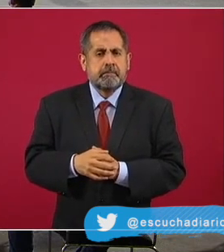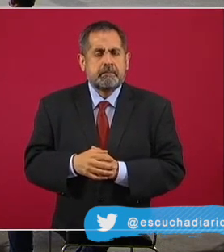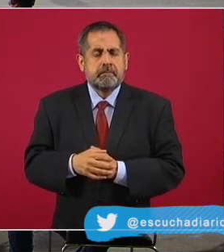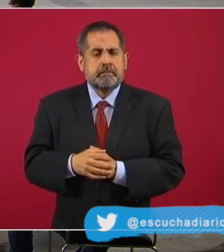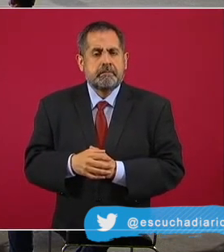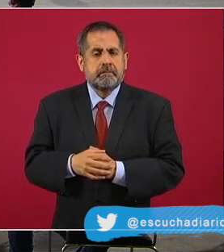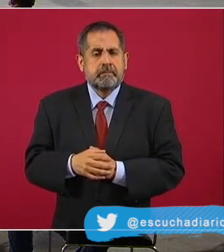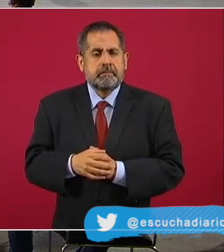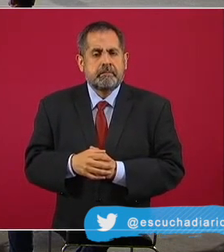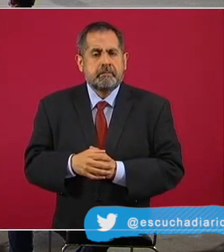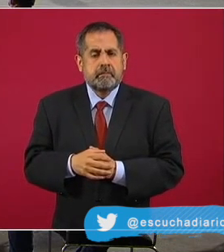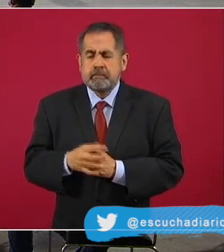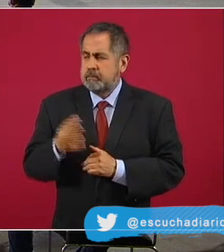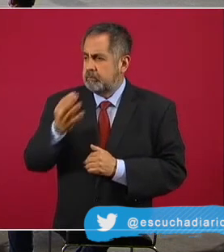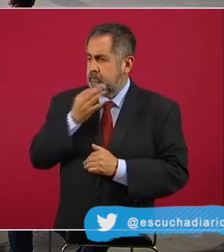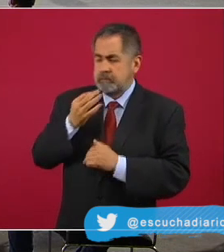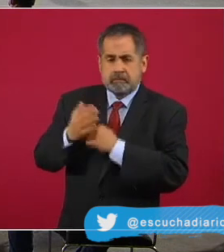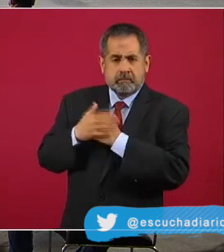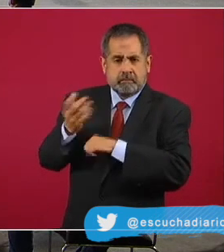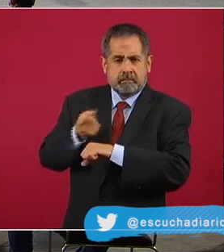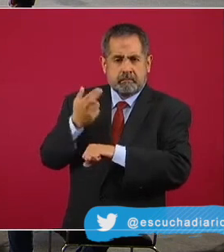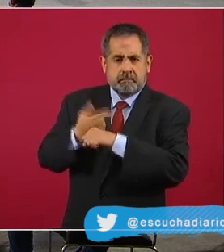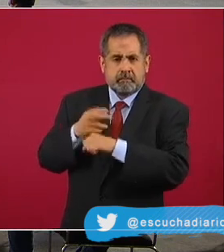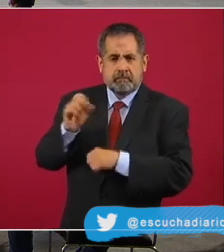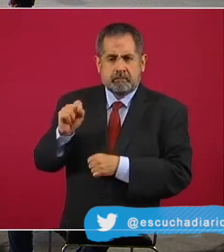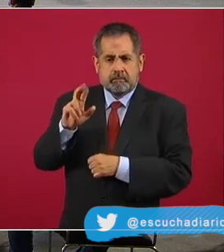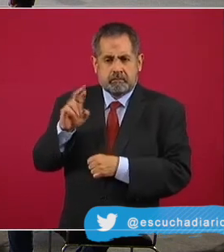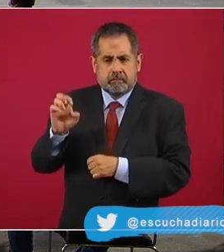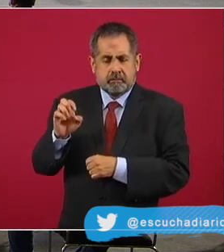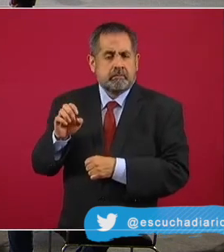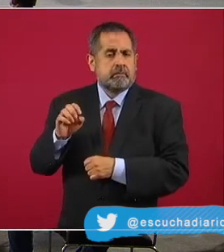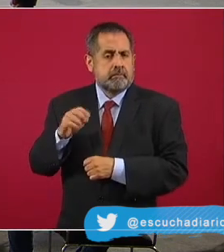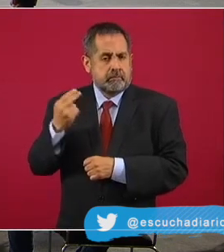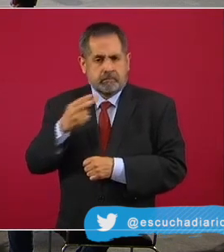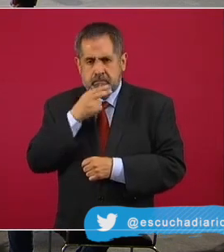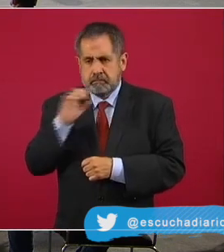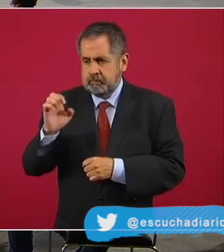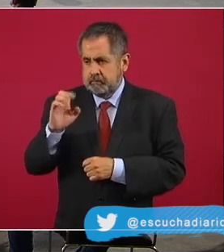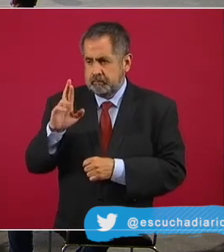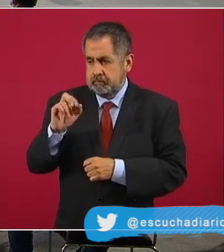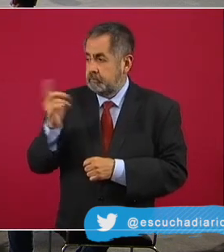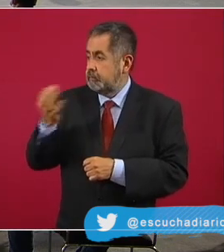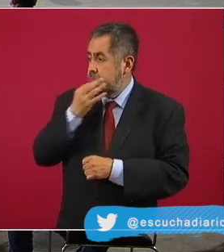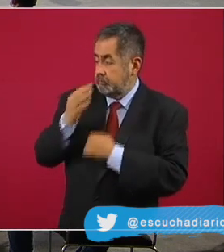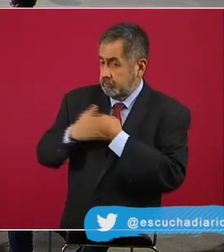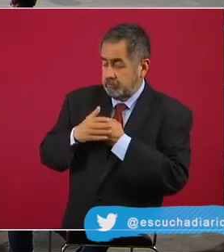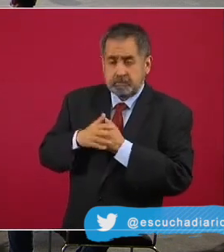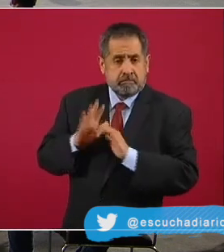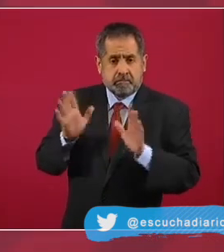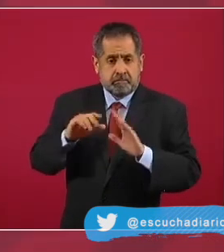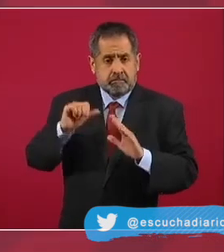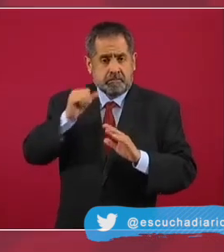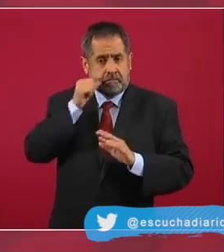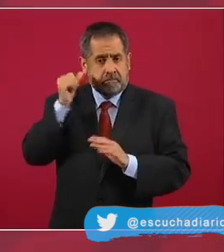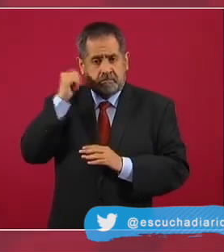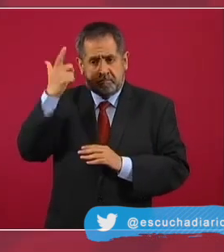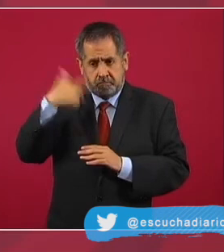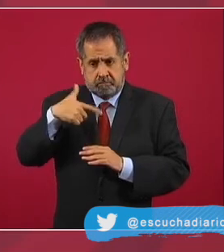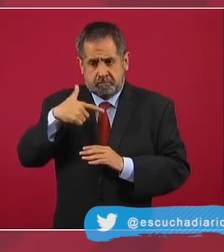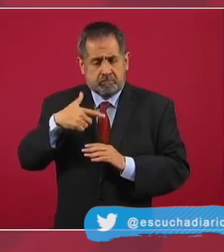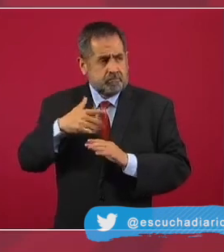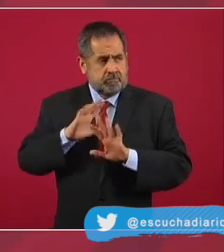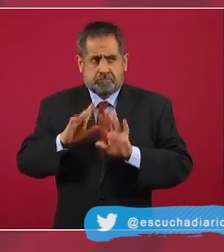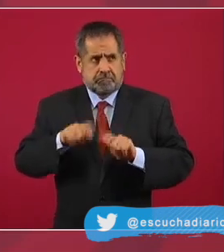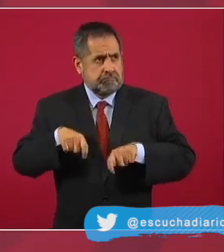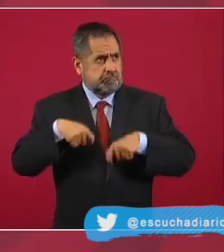el secretario de Relaciones Exteriores, Marcelo Ebrard, de que en la noche se